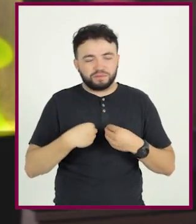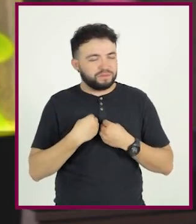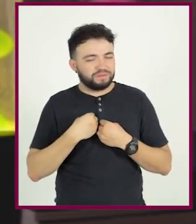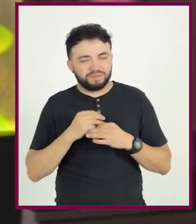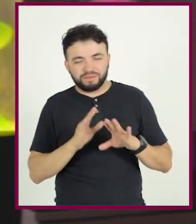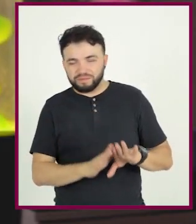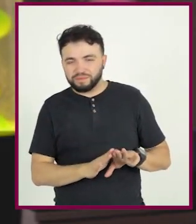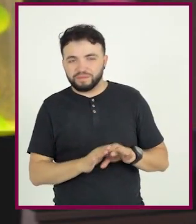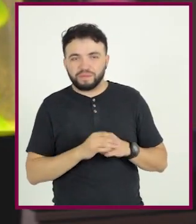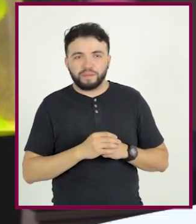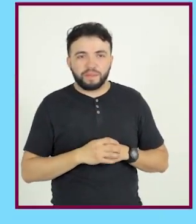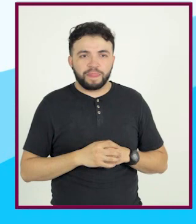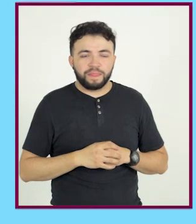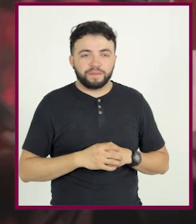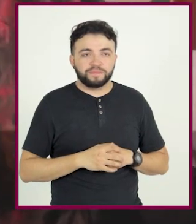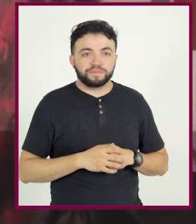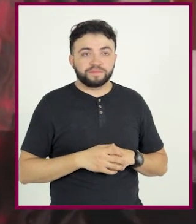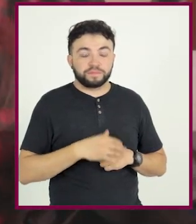vida.